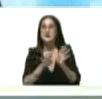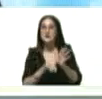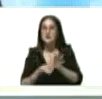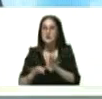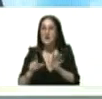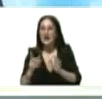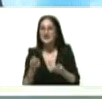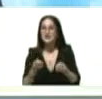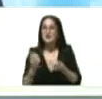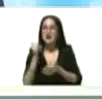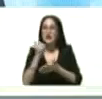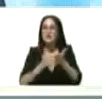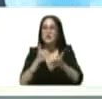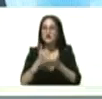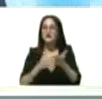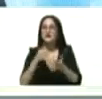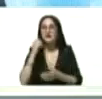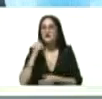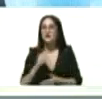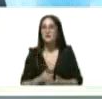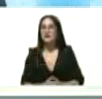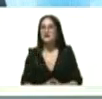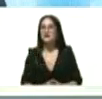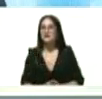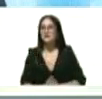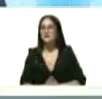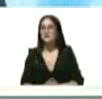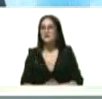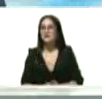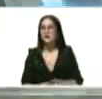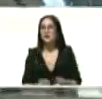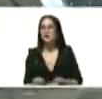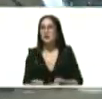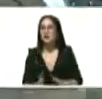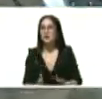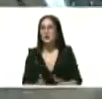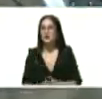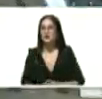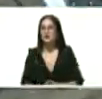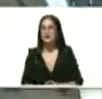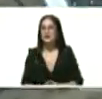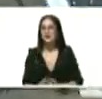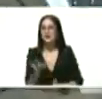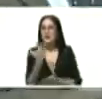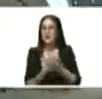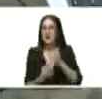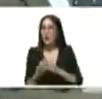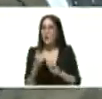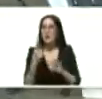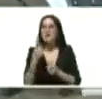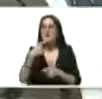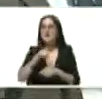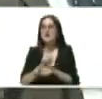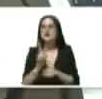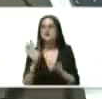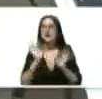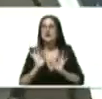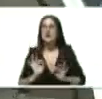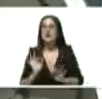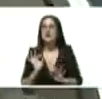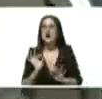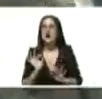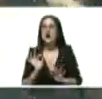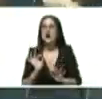a nivel de municipios y estados. Y armonizarlo, unirlo a una sola estrategia tributaria